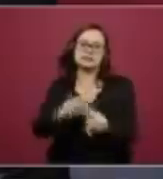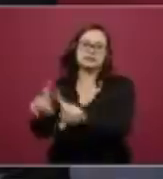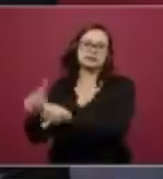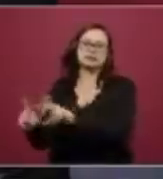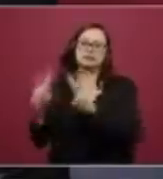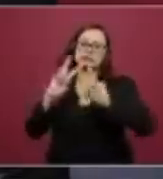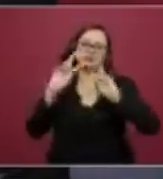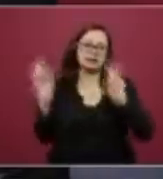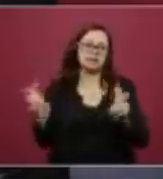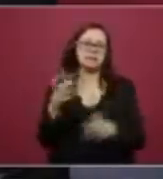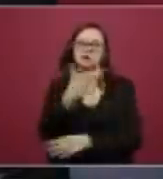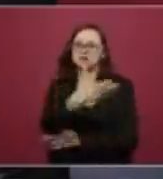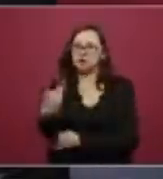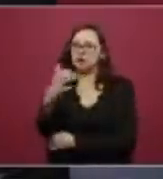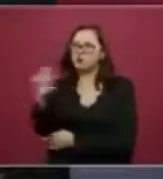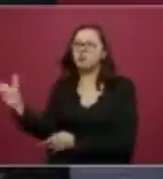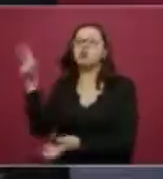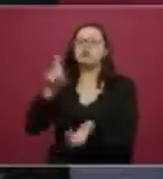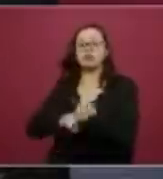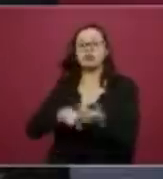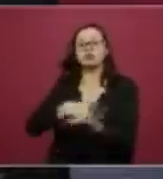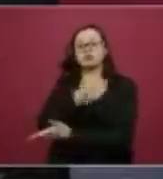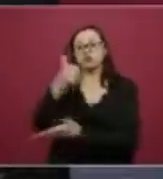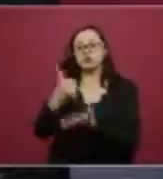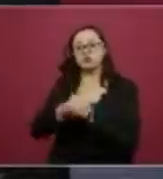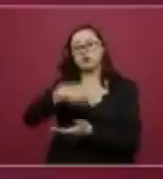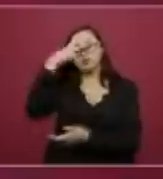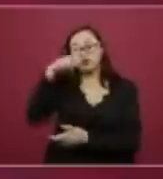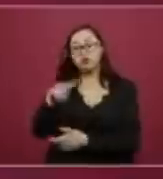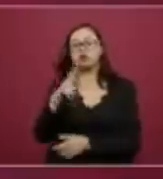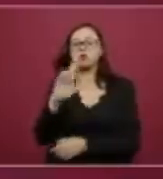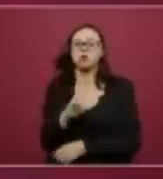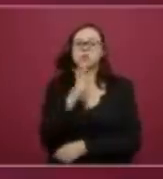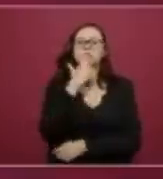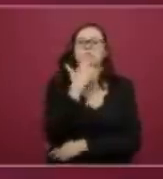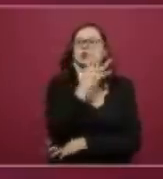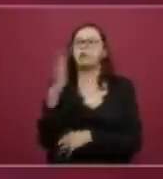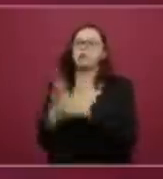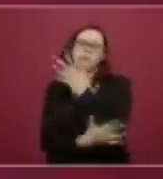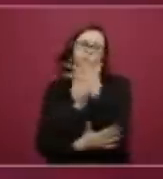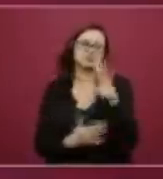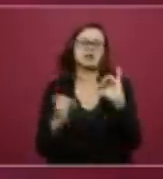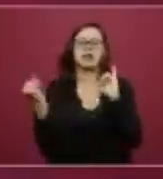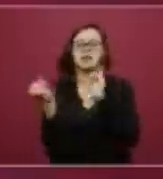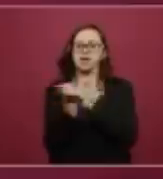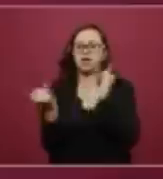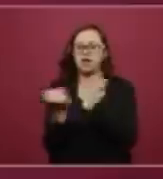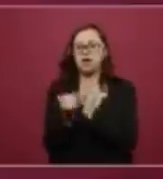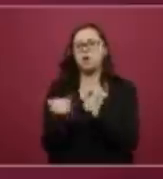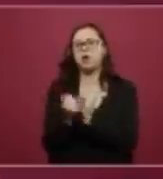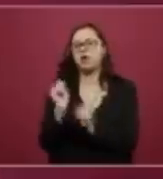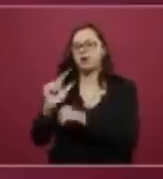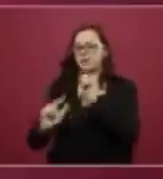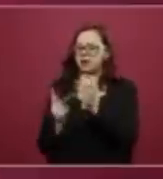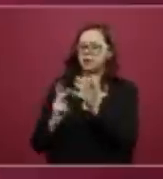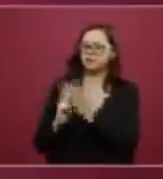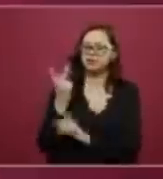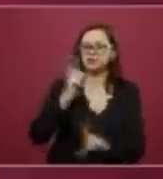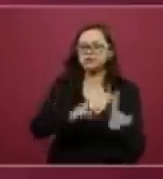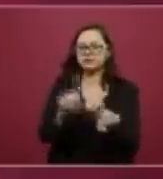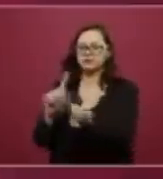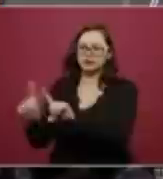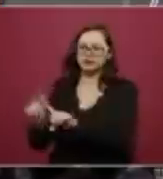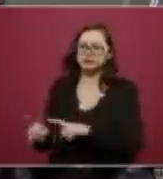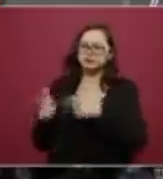agrarios de la Ciudad de México, para conservar los bosques y fomentar la producción agropecuaria de manera sustentable en la ciudad.